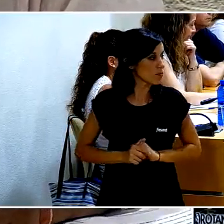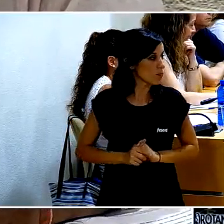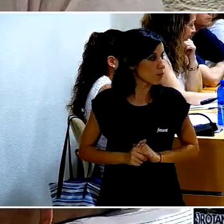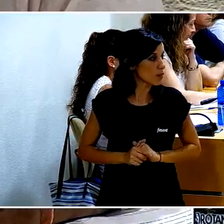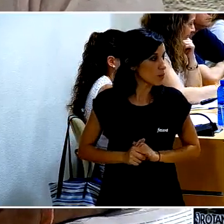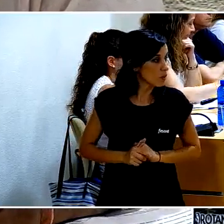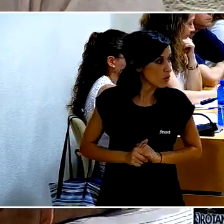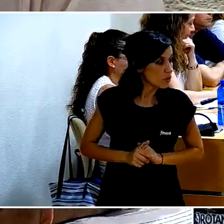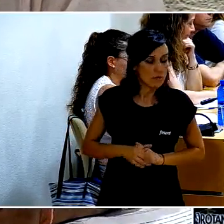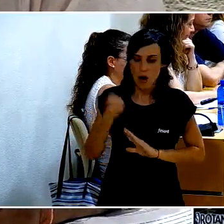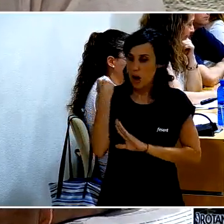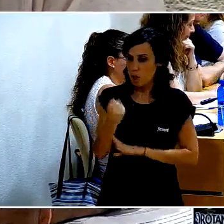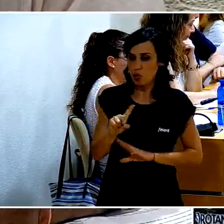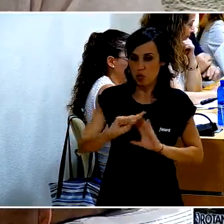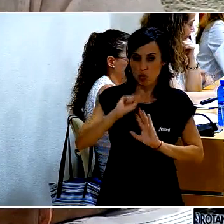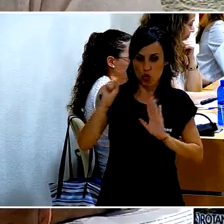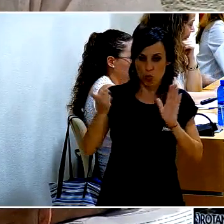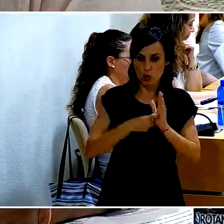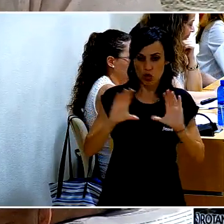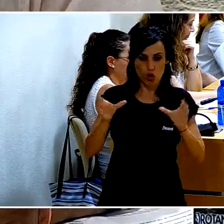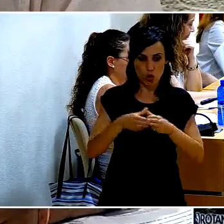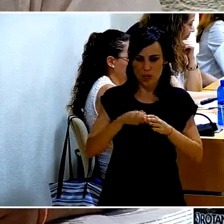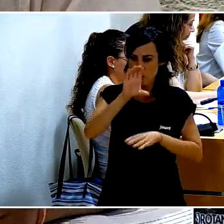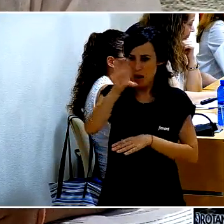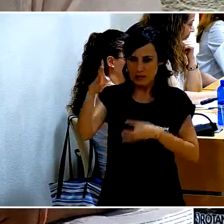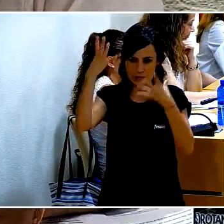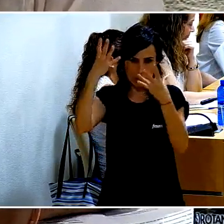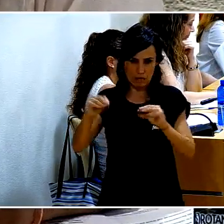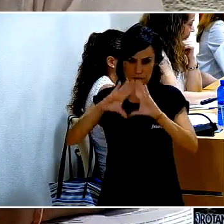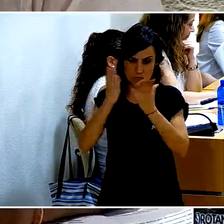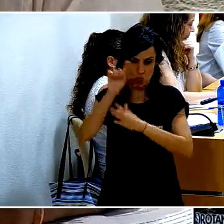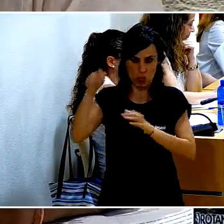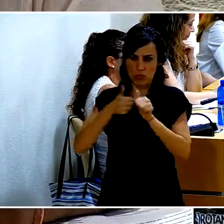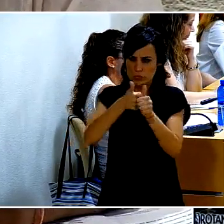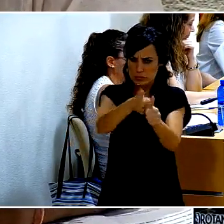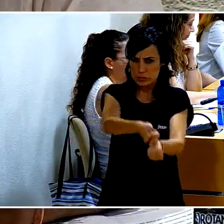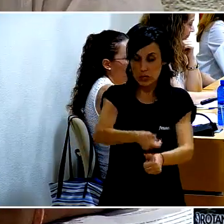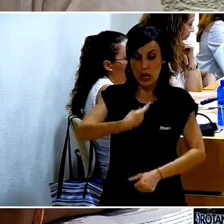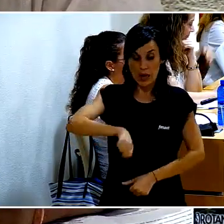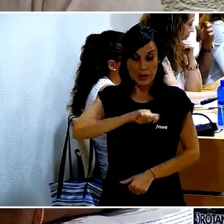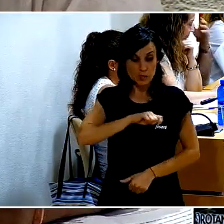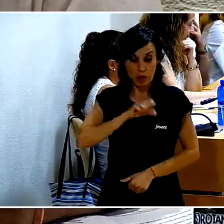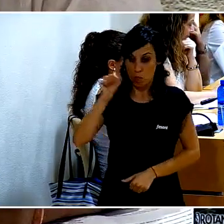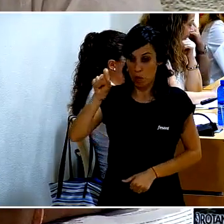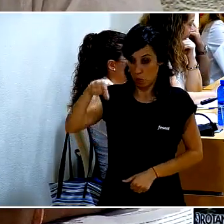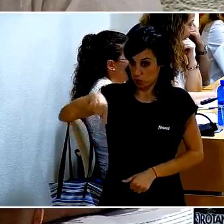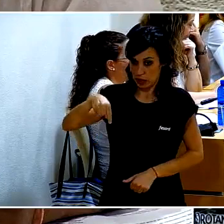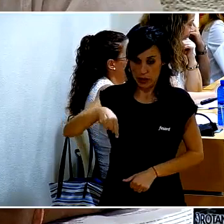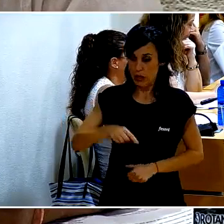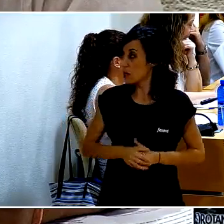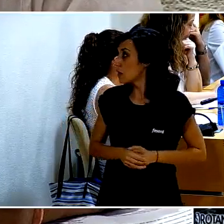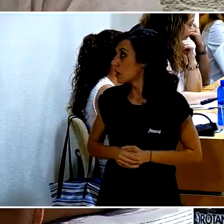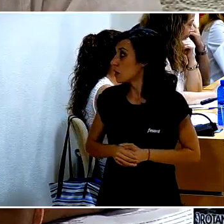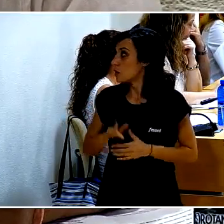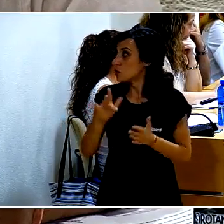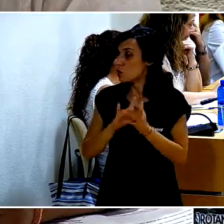Nuestro total apoyo a una comunidad que en muchos países del mundo está perseguida. Deben saber que en España y en Paiporta particularmente, en lo que